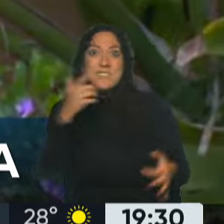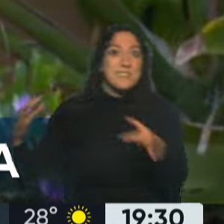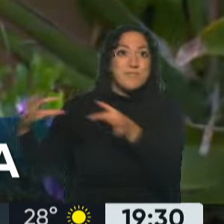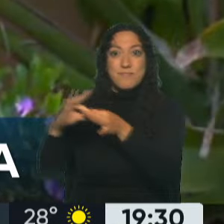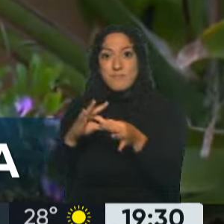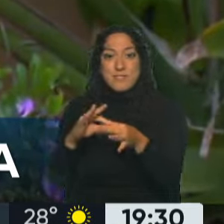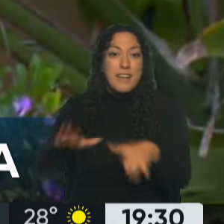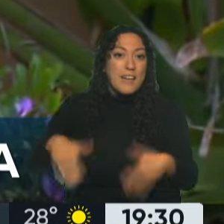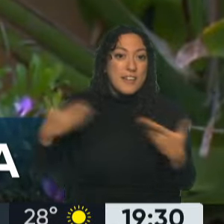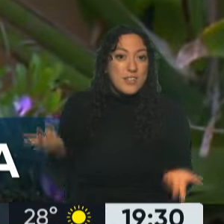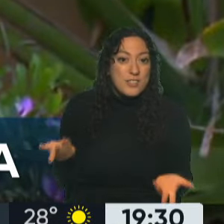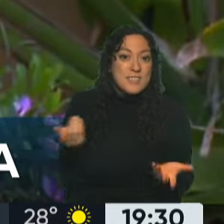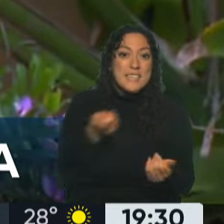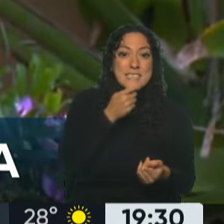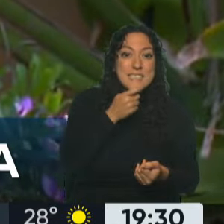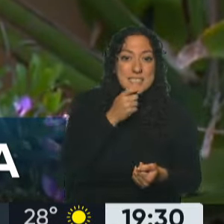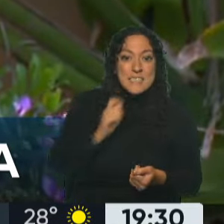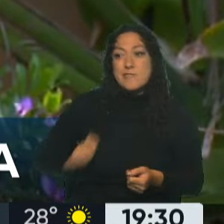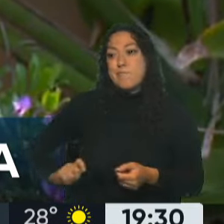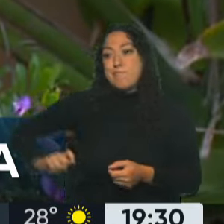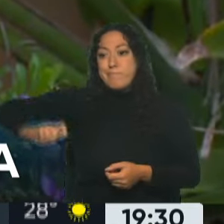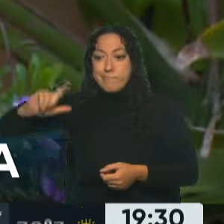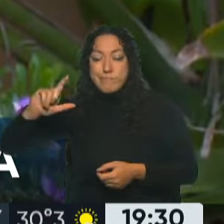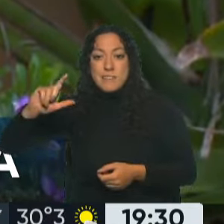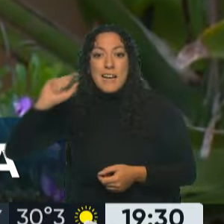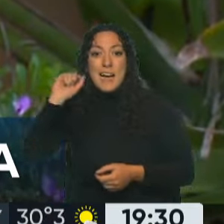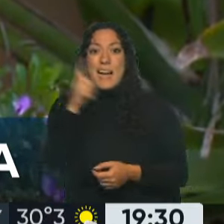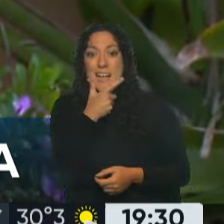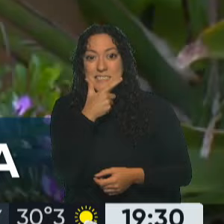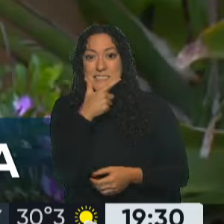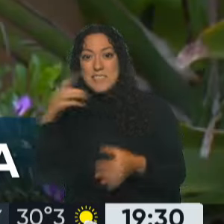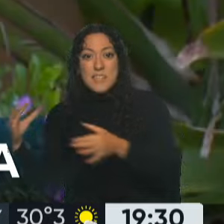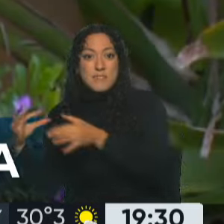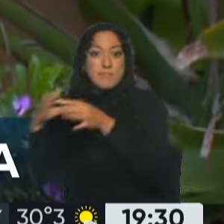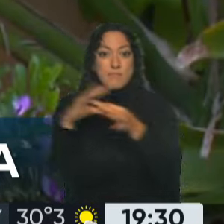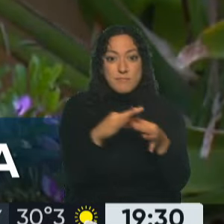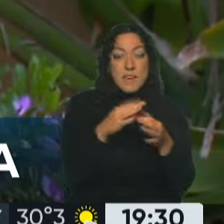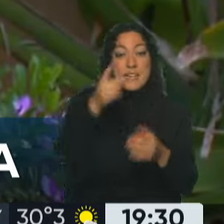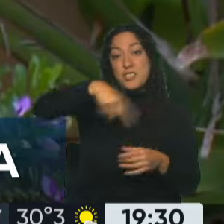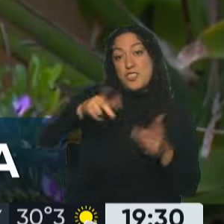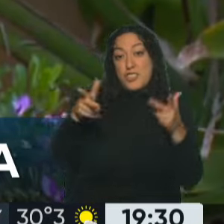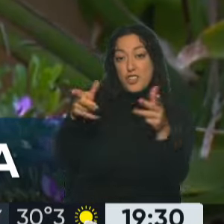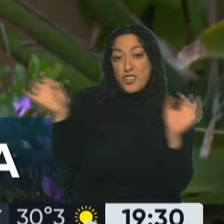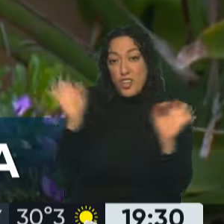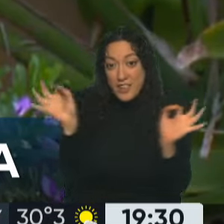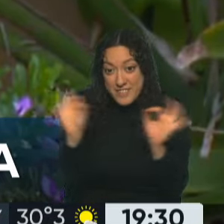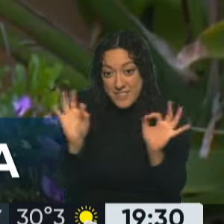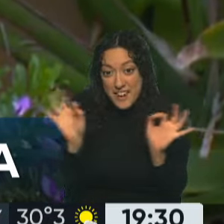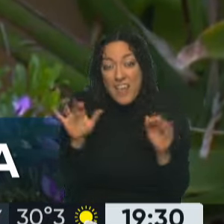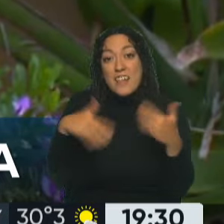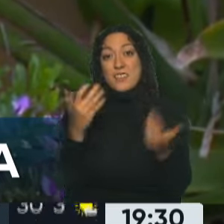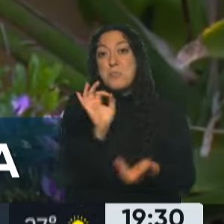Entonces, ya en generación vamos a tener un incremento por el gas en boca de pozo que no lo dicen y eso va a significar un